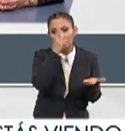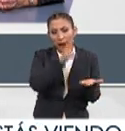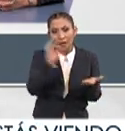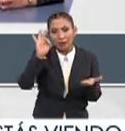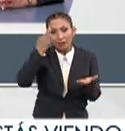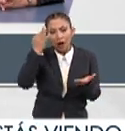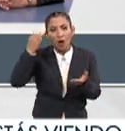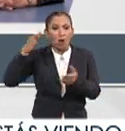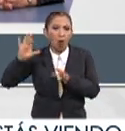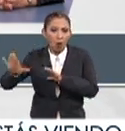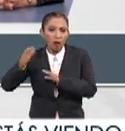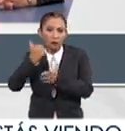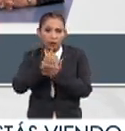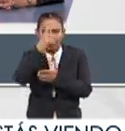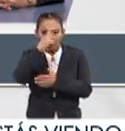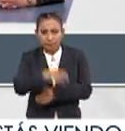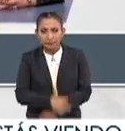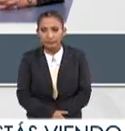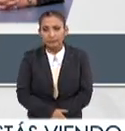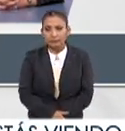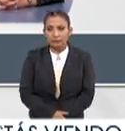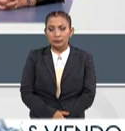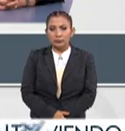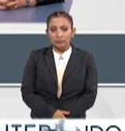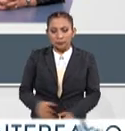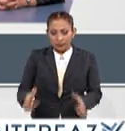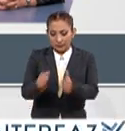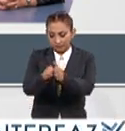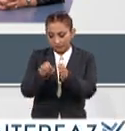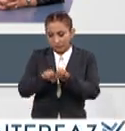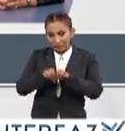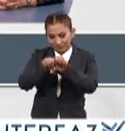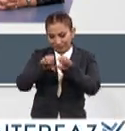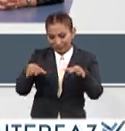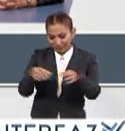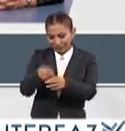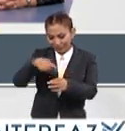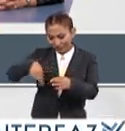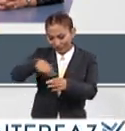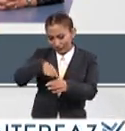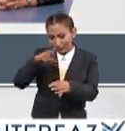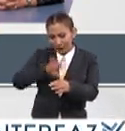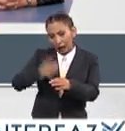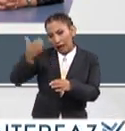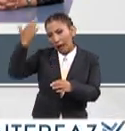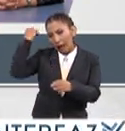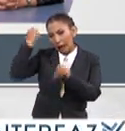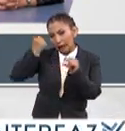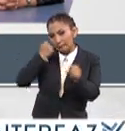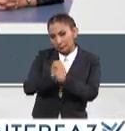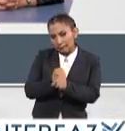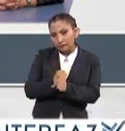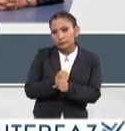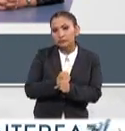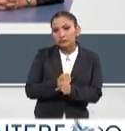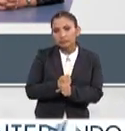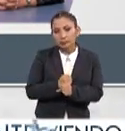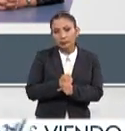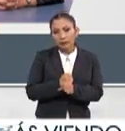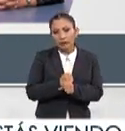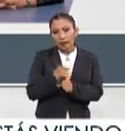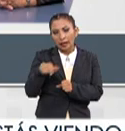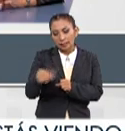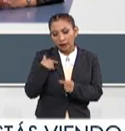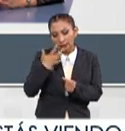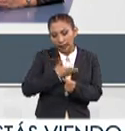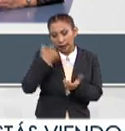nivel federal como a nivel de la Ciudad de México. Claro, es un equipo de trabajo que ya tiene sus años.